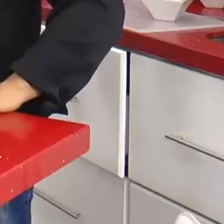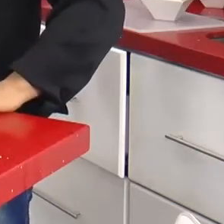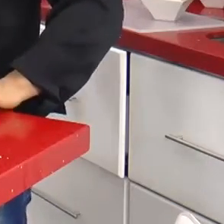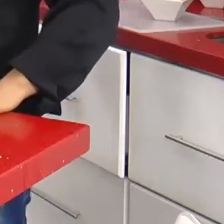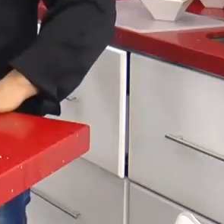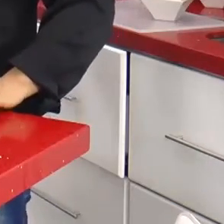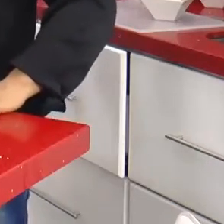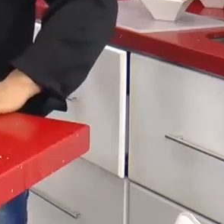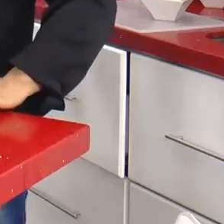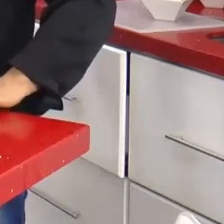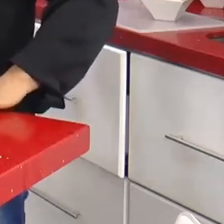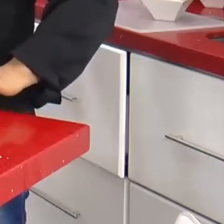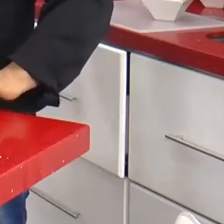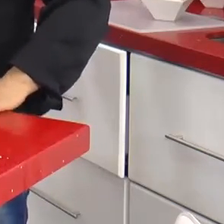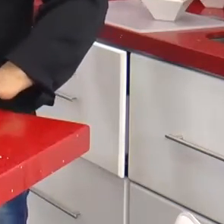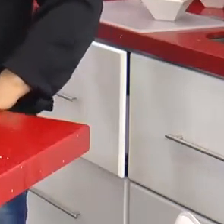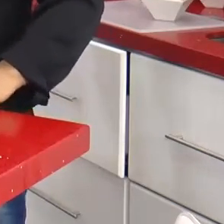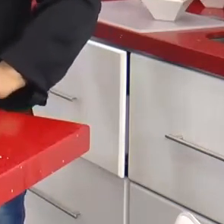la mejor de